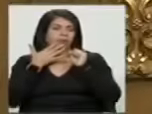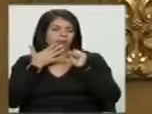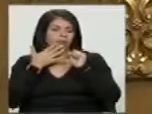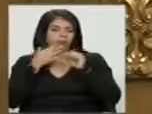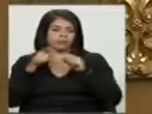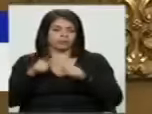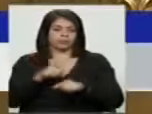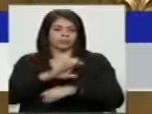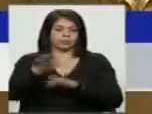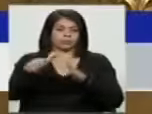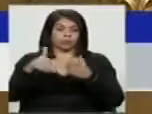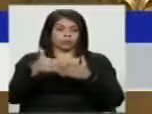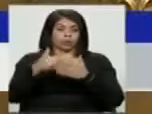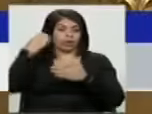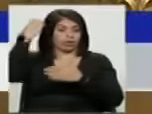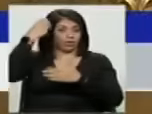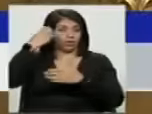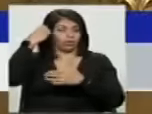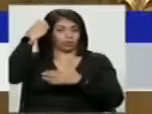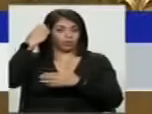la todopoderosa Europa,